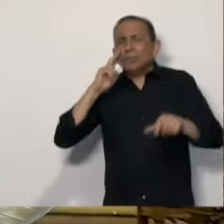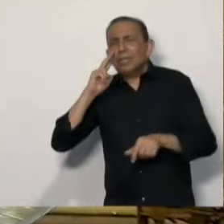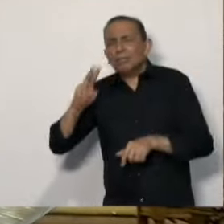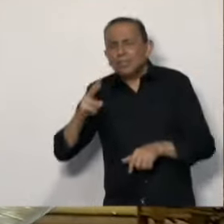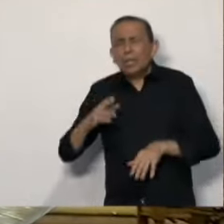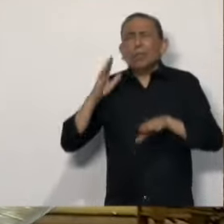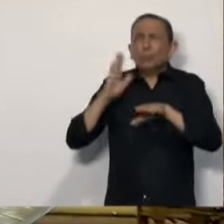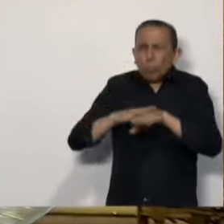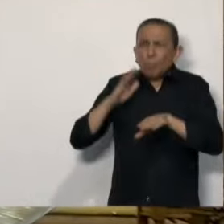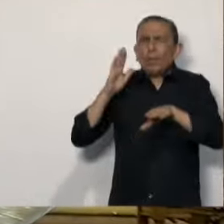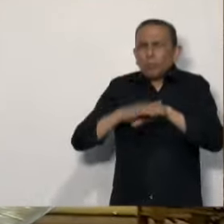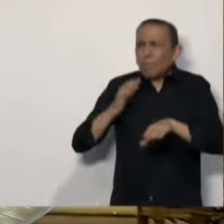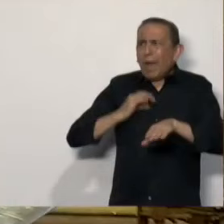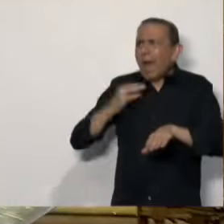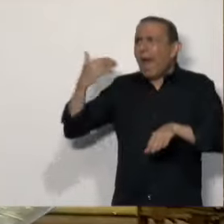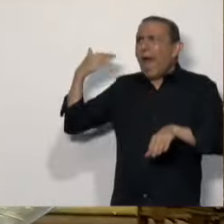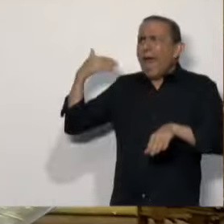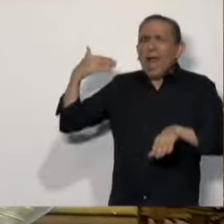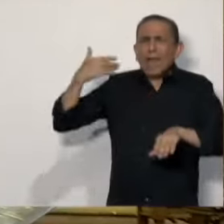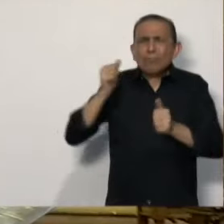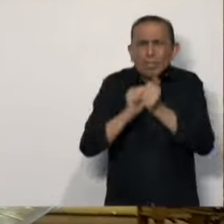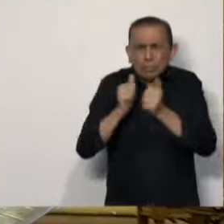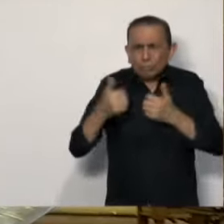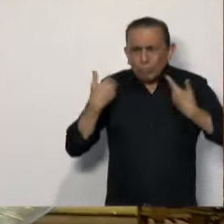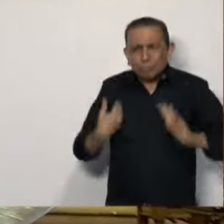de hace muchos años en su historia personal.